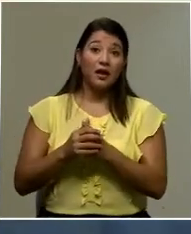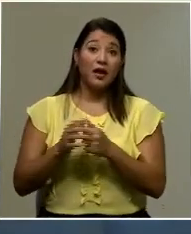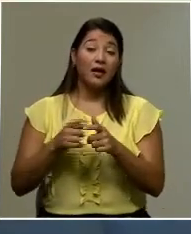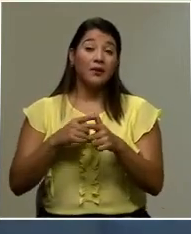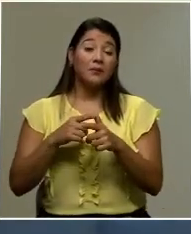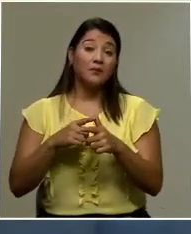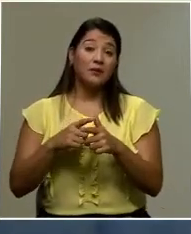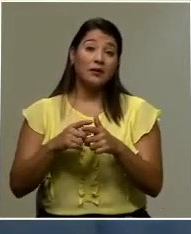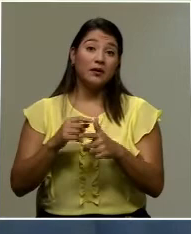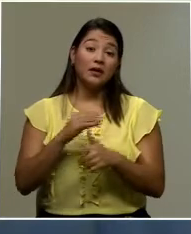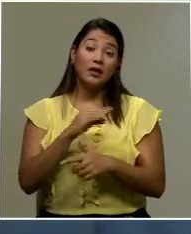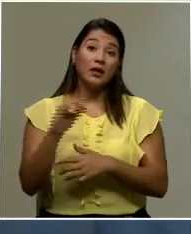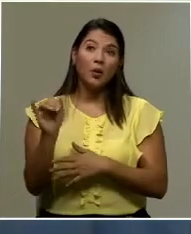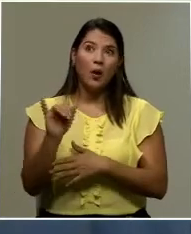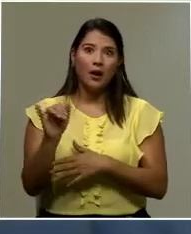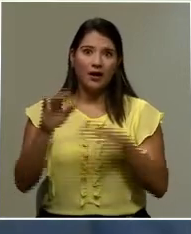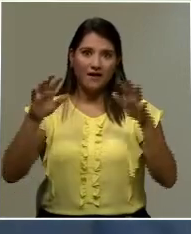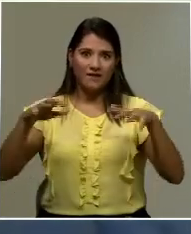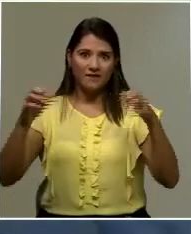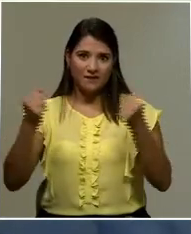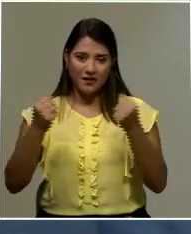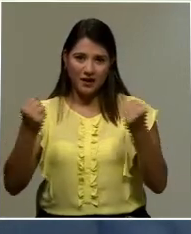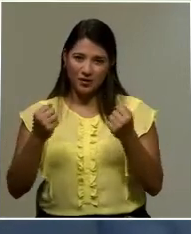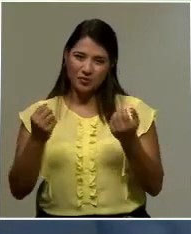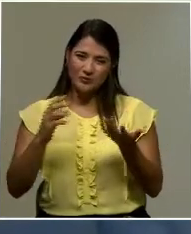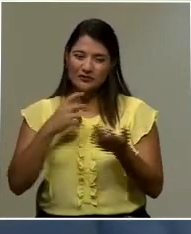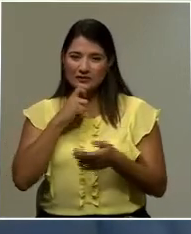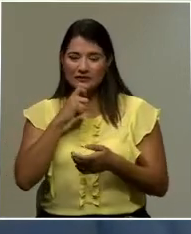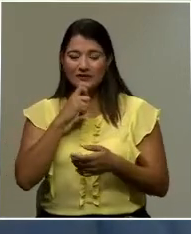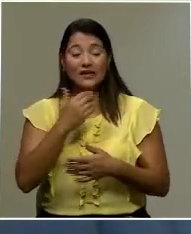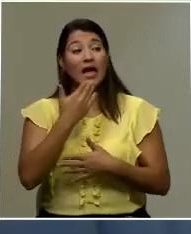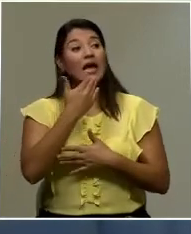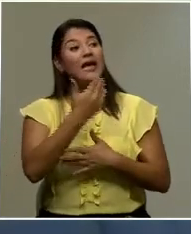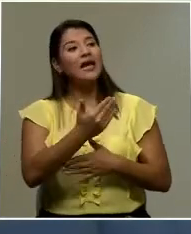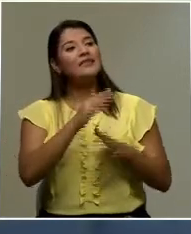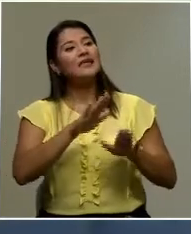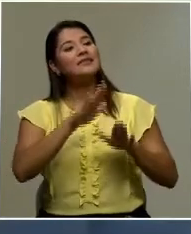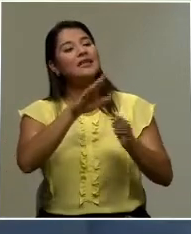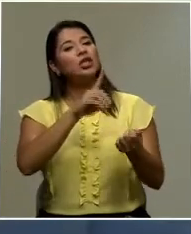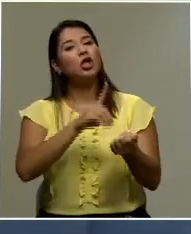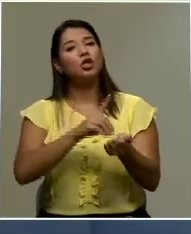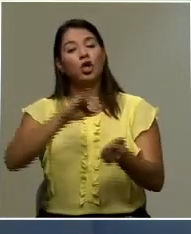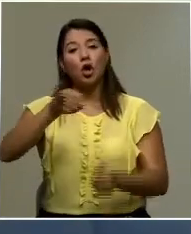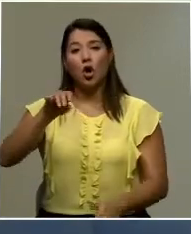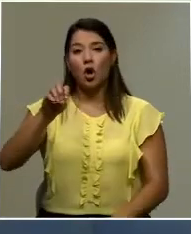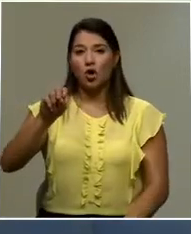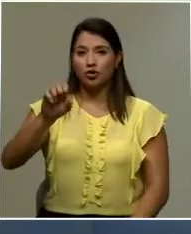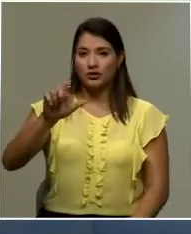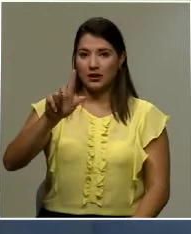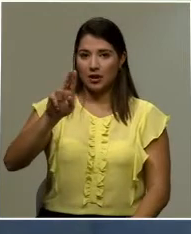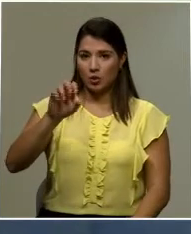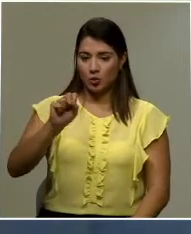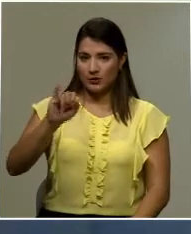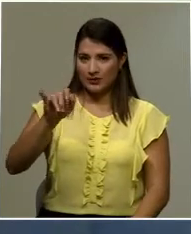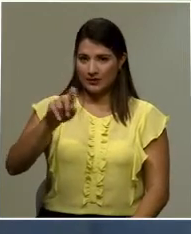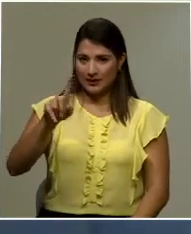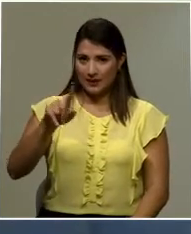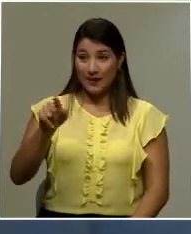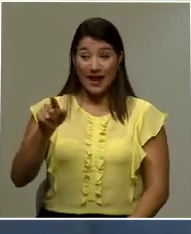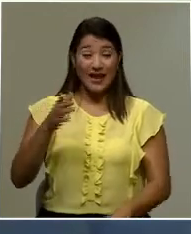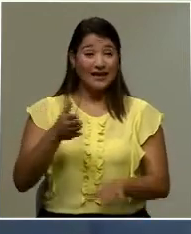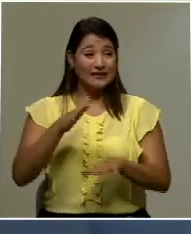frío. Excelente. Muchísimas gracias, doctor José Luis Jiménez, uno de los mayores